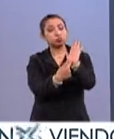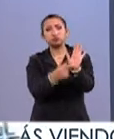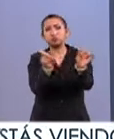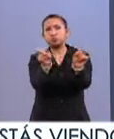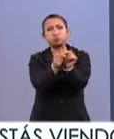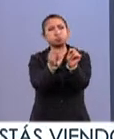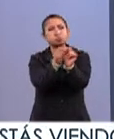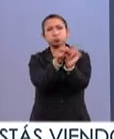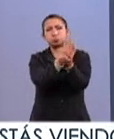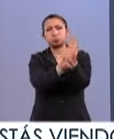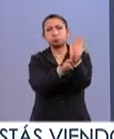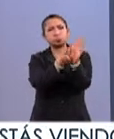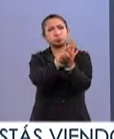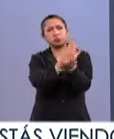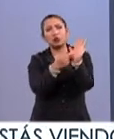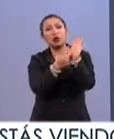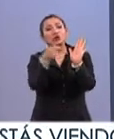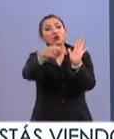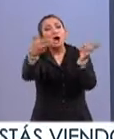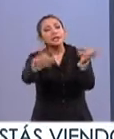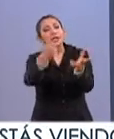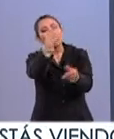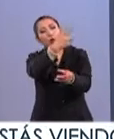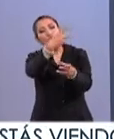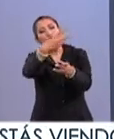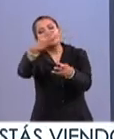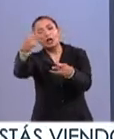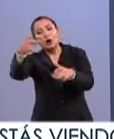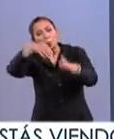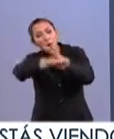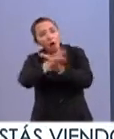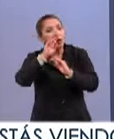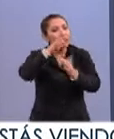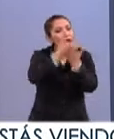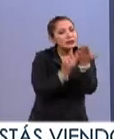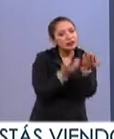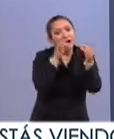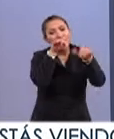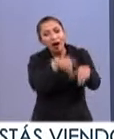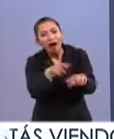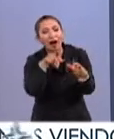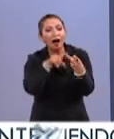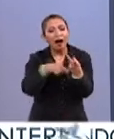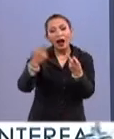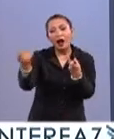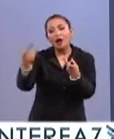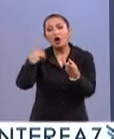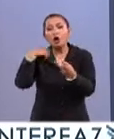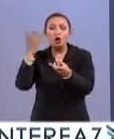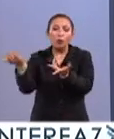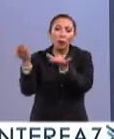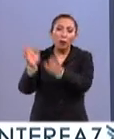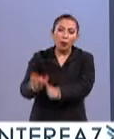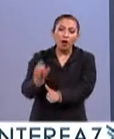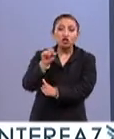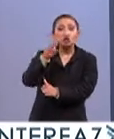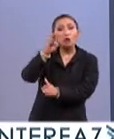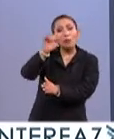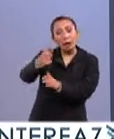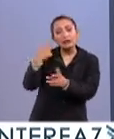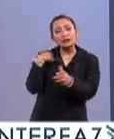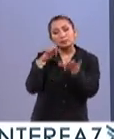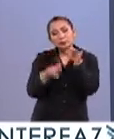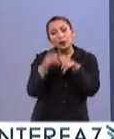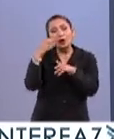muy chiquita de cómo hacer las cosas, cómo entrar, cómo registrarte, cómo sacar tu cuenta de SUBES,